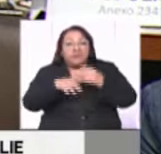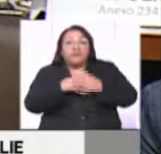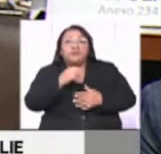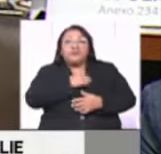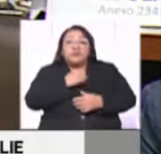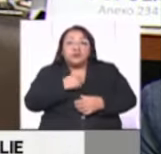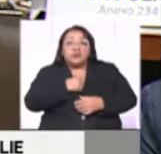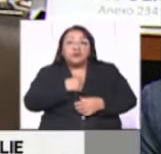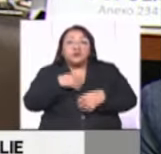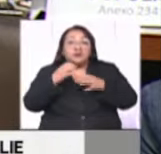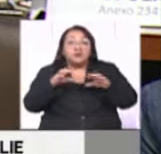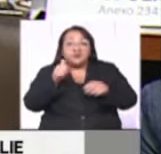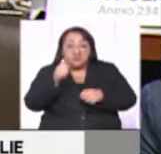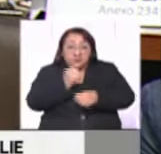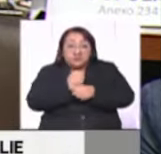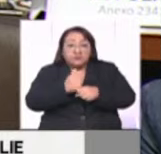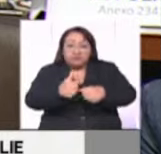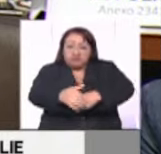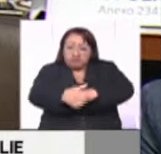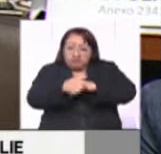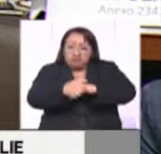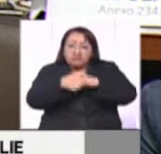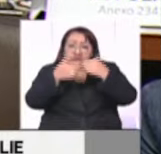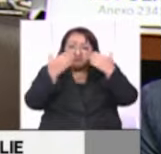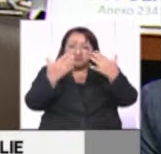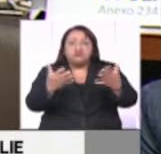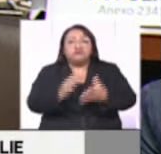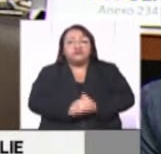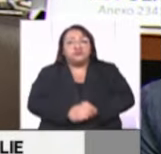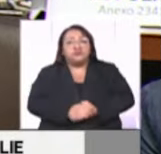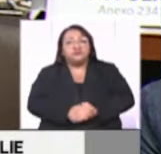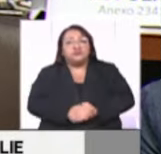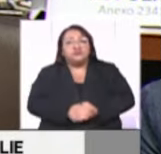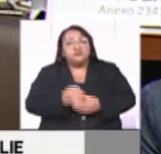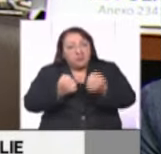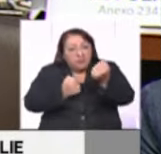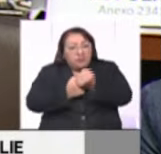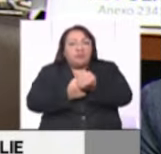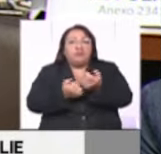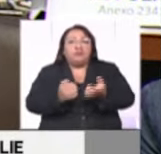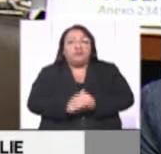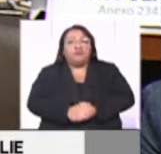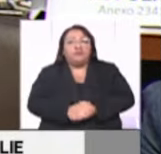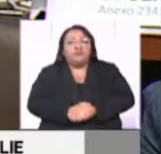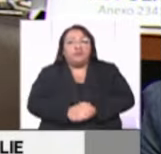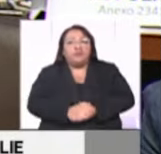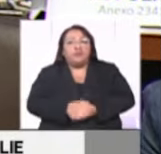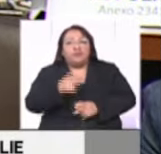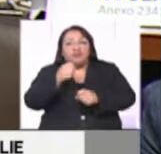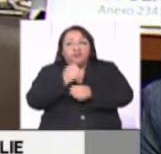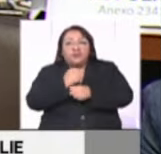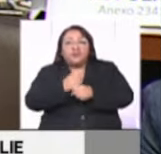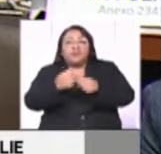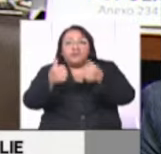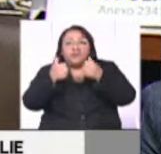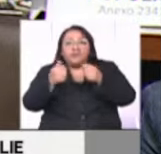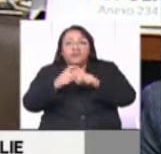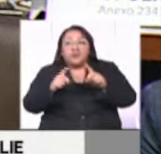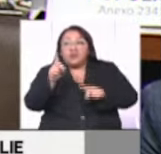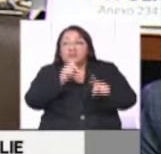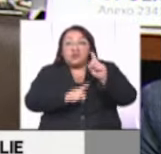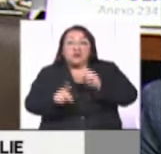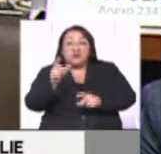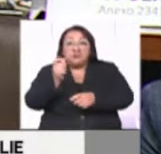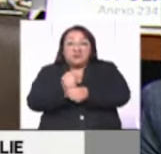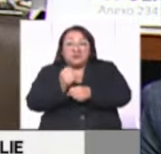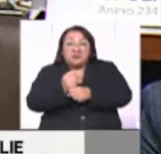ministros que hacen bien su trabajo, por supuesto, se les tiene que respaldar, se les tiene que apoyar a los funcionarios buenos. Pero aquellos